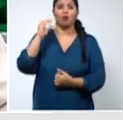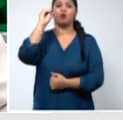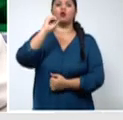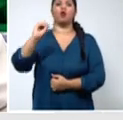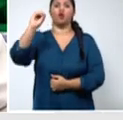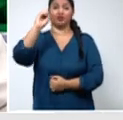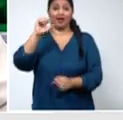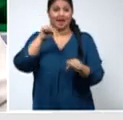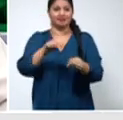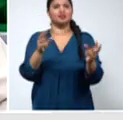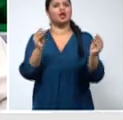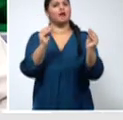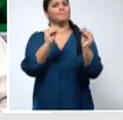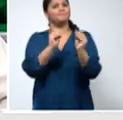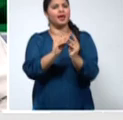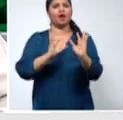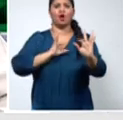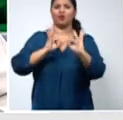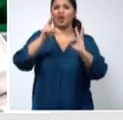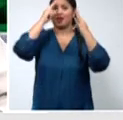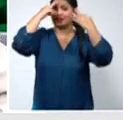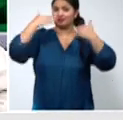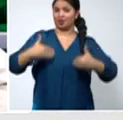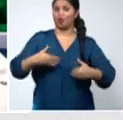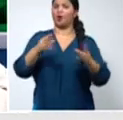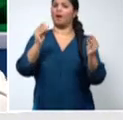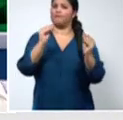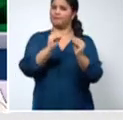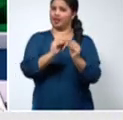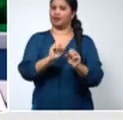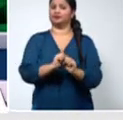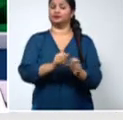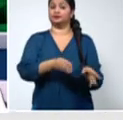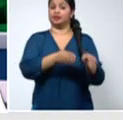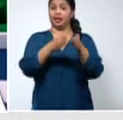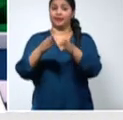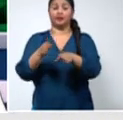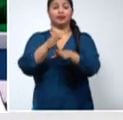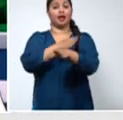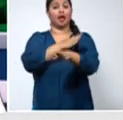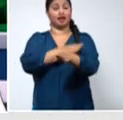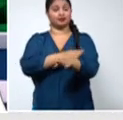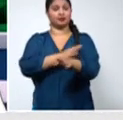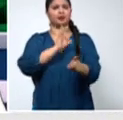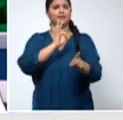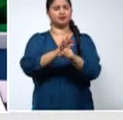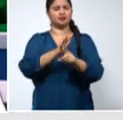del ordenamiento de esto. Bueno, como bien te comentaba, hoy un día con